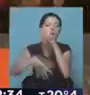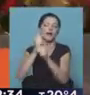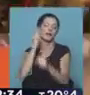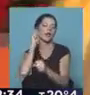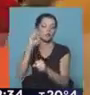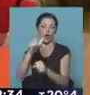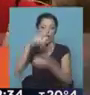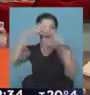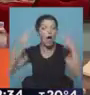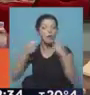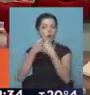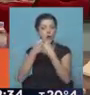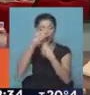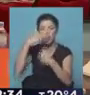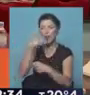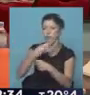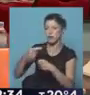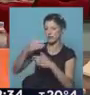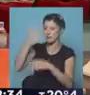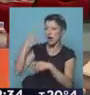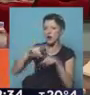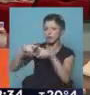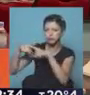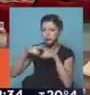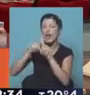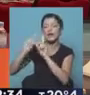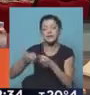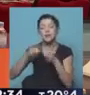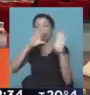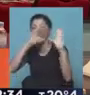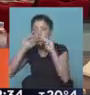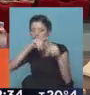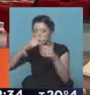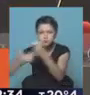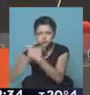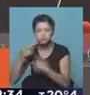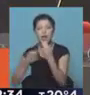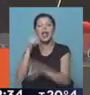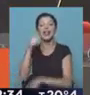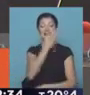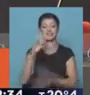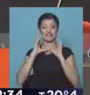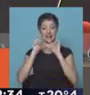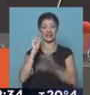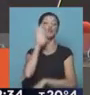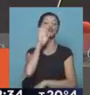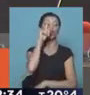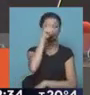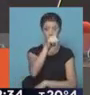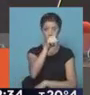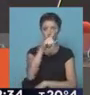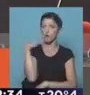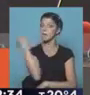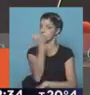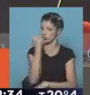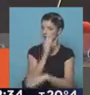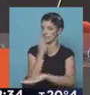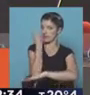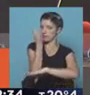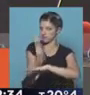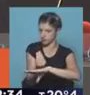una semana de conversaciones y una intensa noche de negociación en la que el secretario de Estado John Kerry jugó un papel